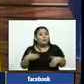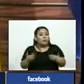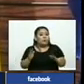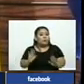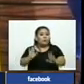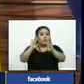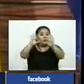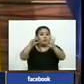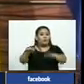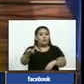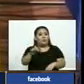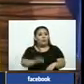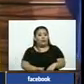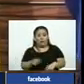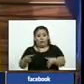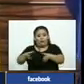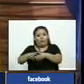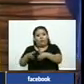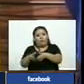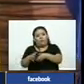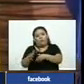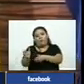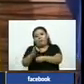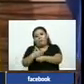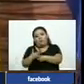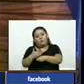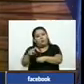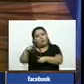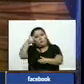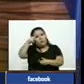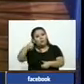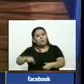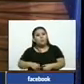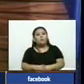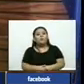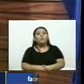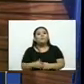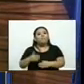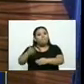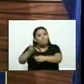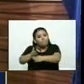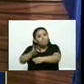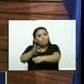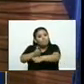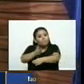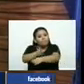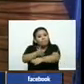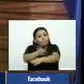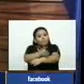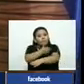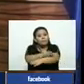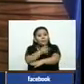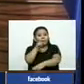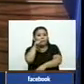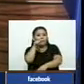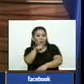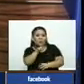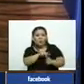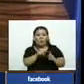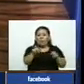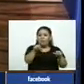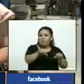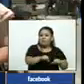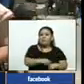suerte para la parte de la oposición democrática no es respaldada. Poco a poco se está aislando en su violencia y en